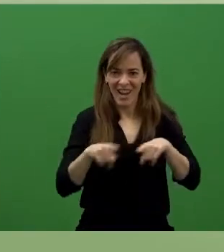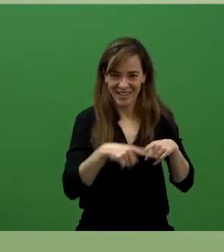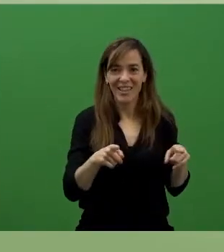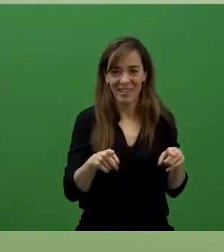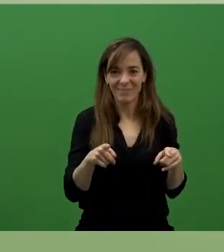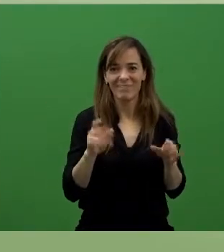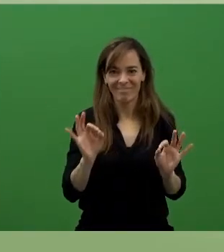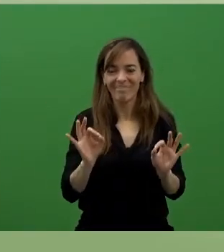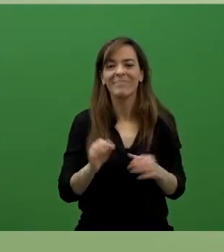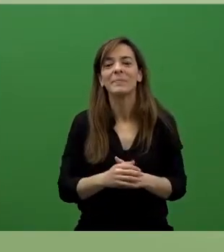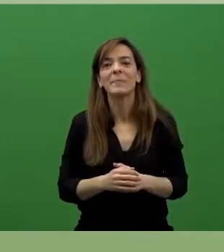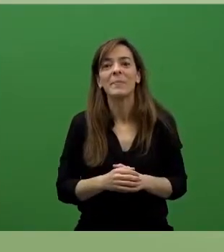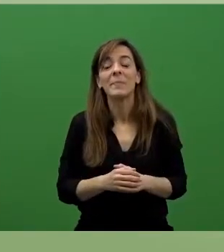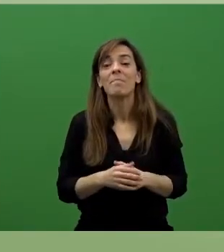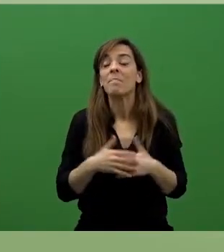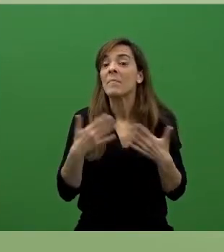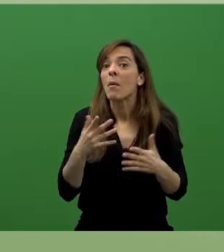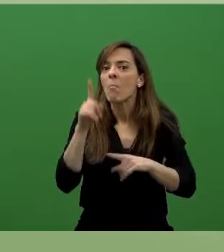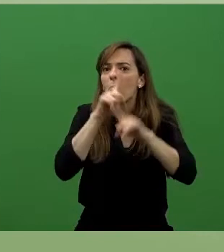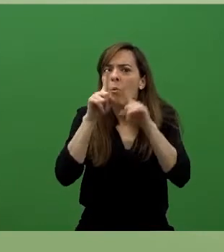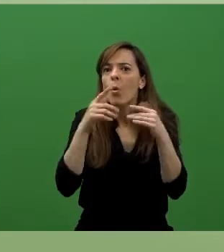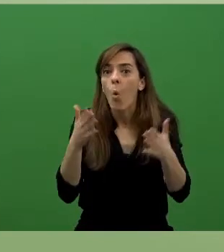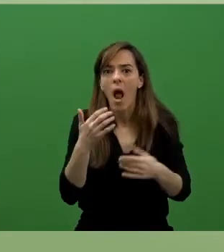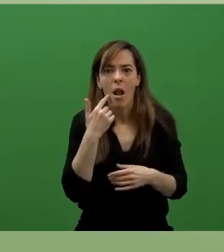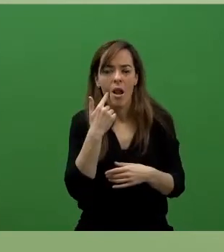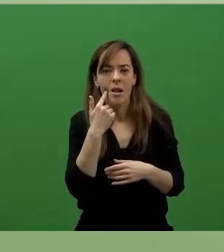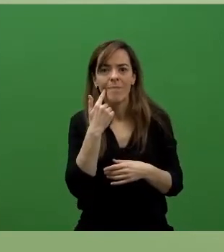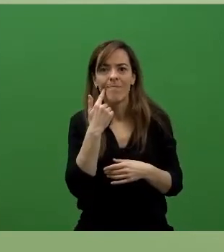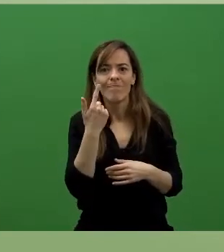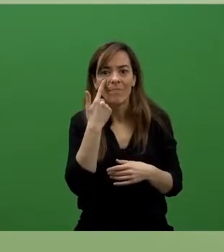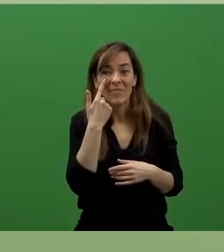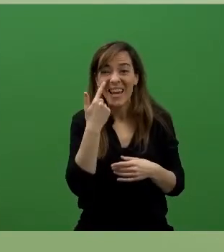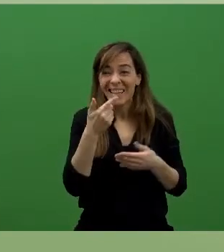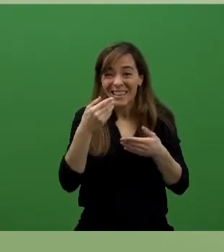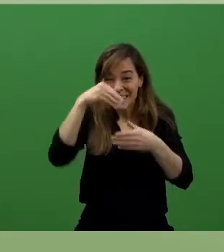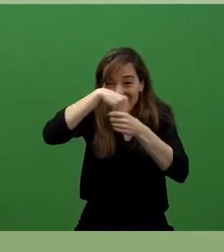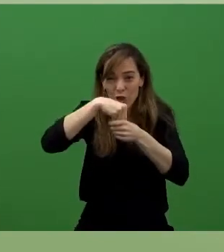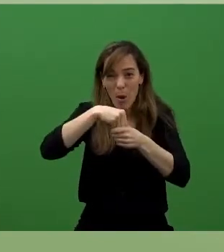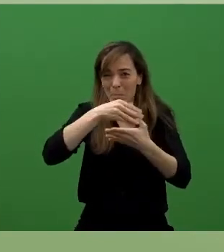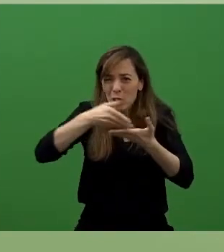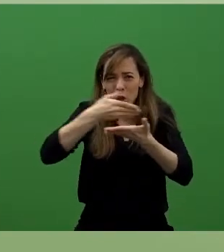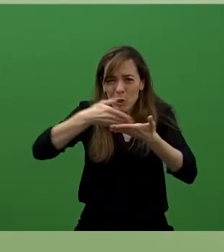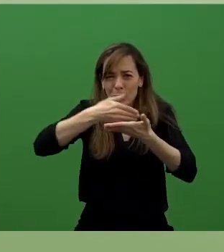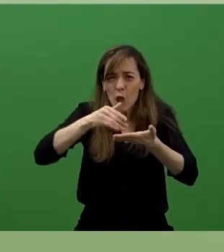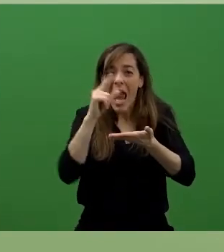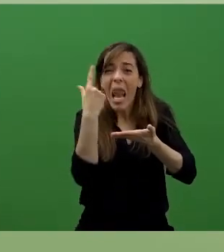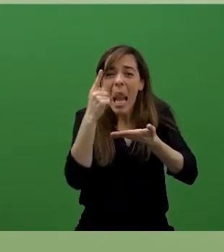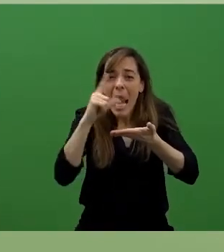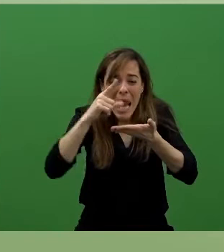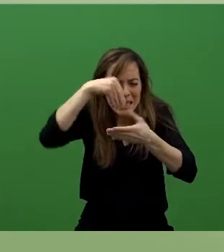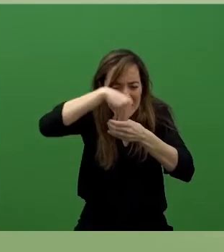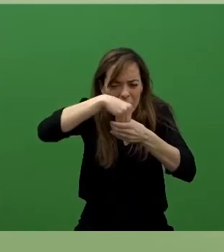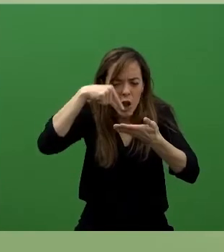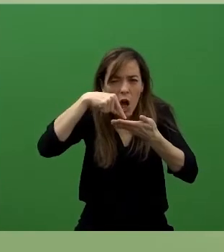diferentes uno del otro. La cuestión es cómo encontramos entre estos millones de variantes, entre estos millones de